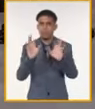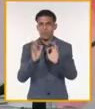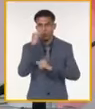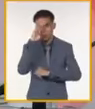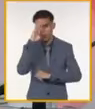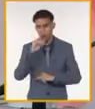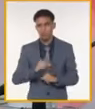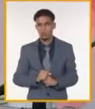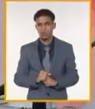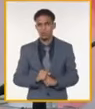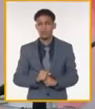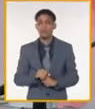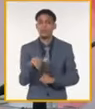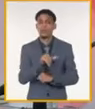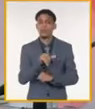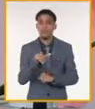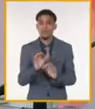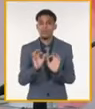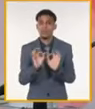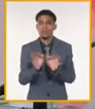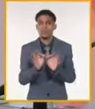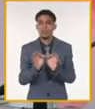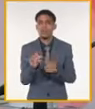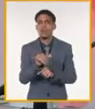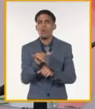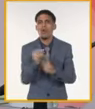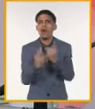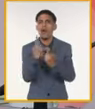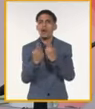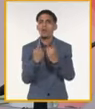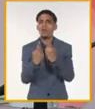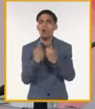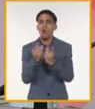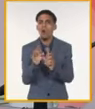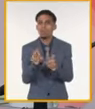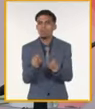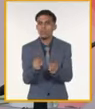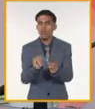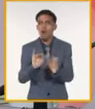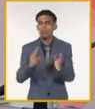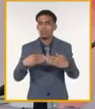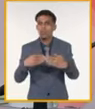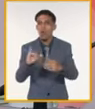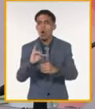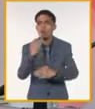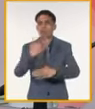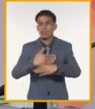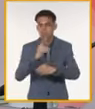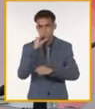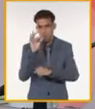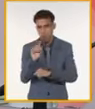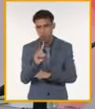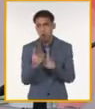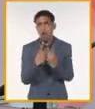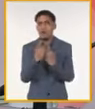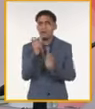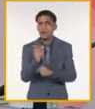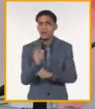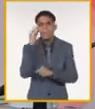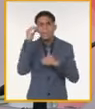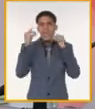no necesariamente son una aplicación de restricciones o prohibiciones Como algunos las han presentado